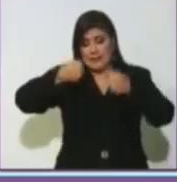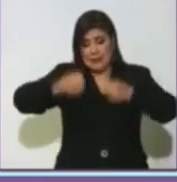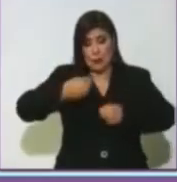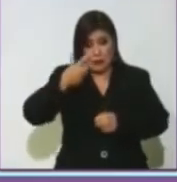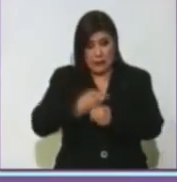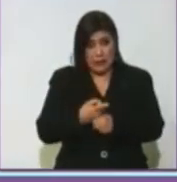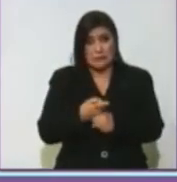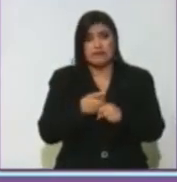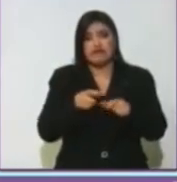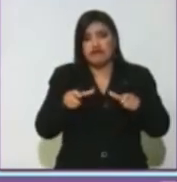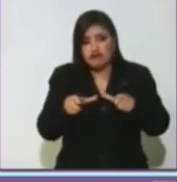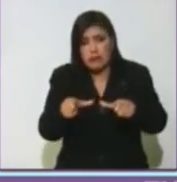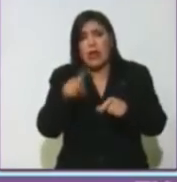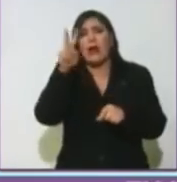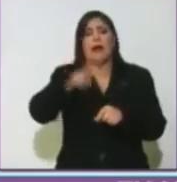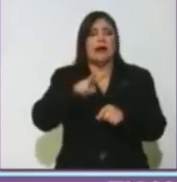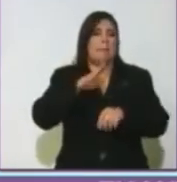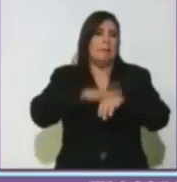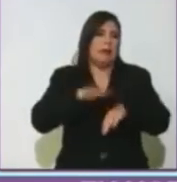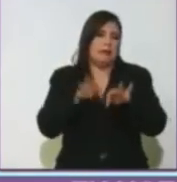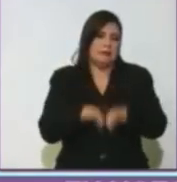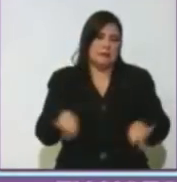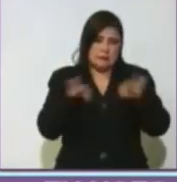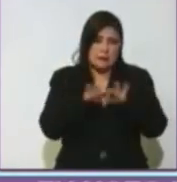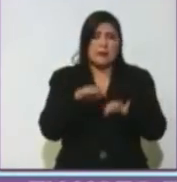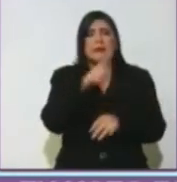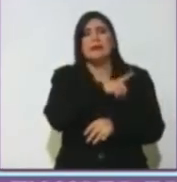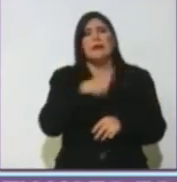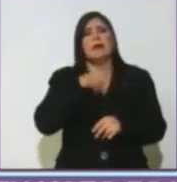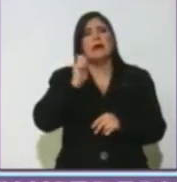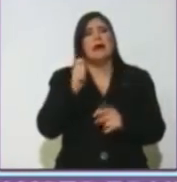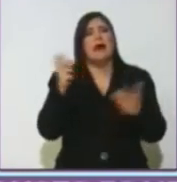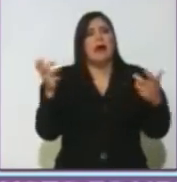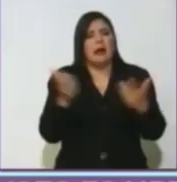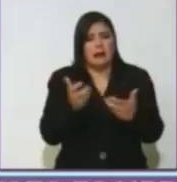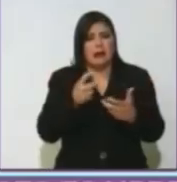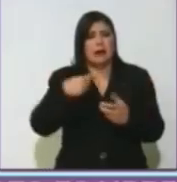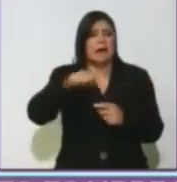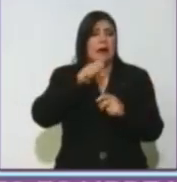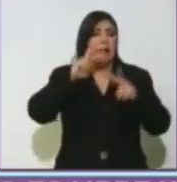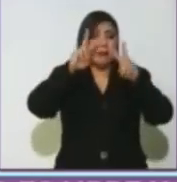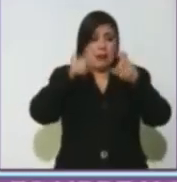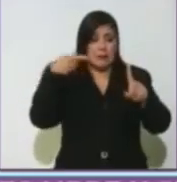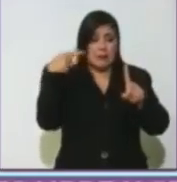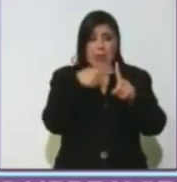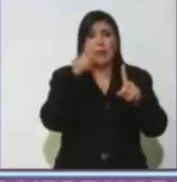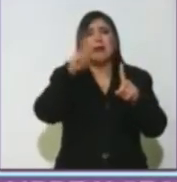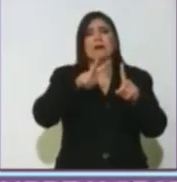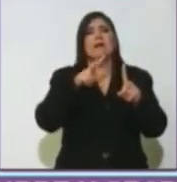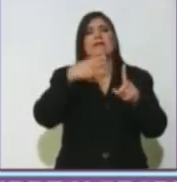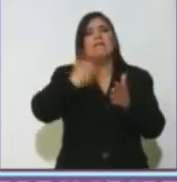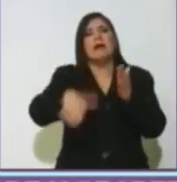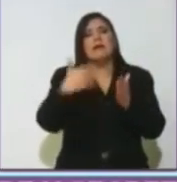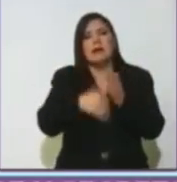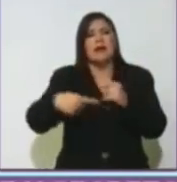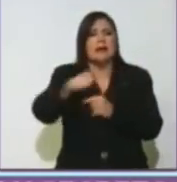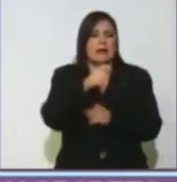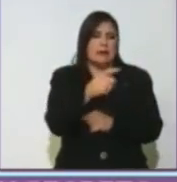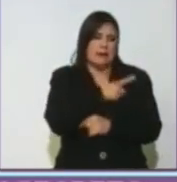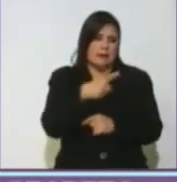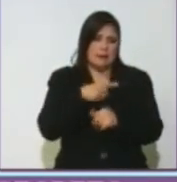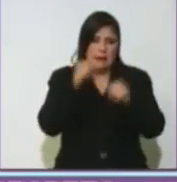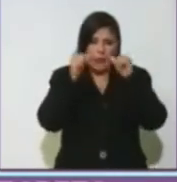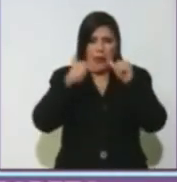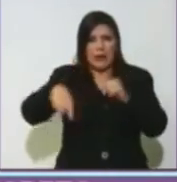y es un hecho tenemos que reconocer lo que en este tema todos le hemos quedado a deber a la ciudadanía por eso vamos a